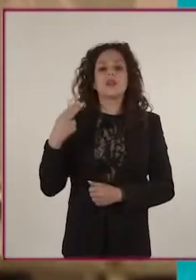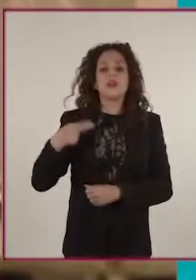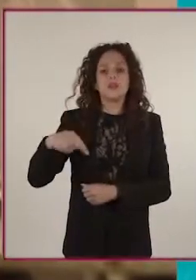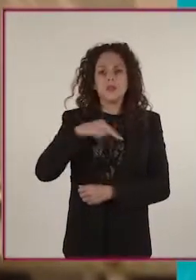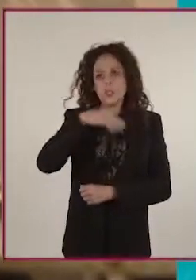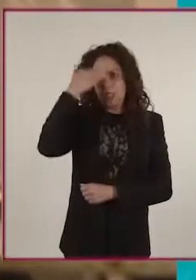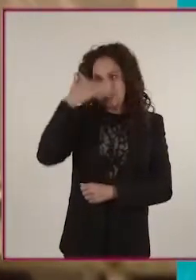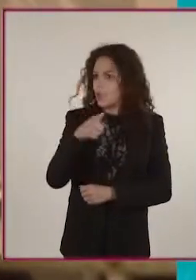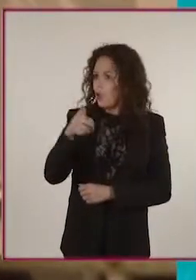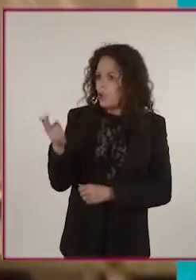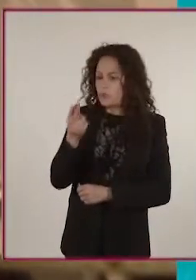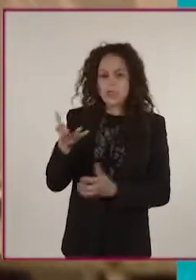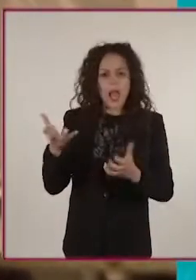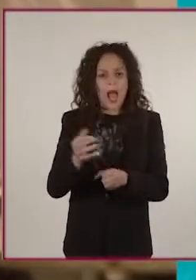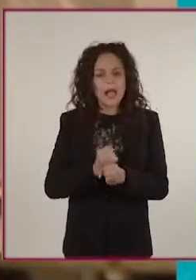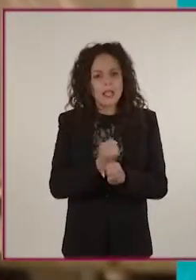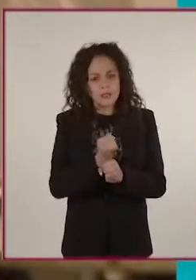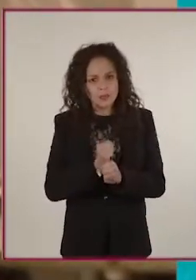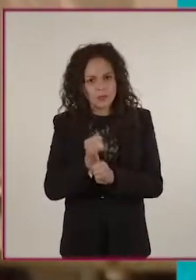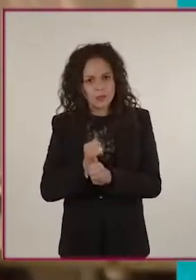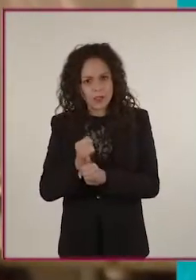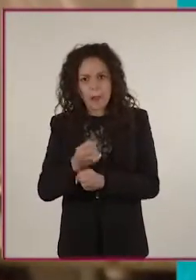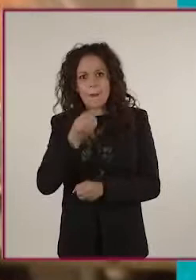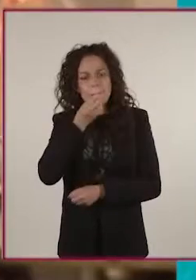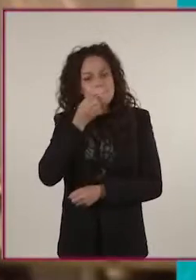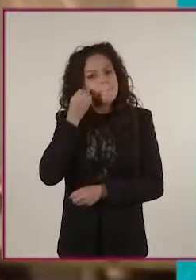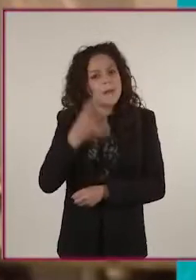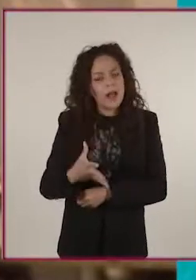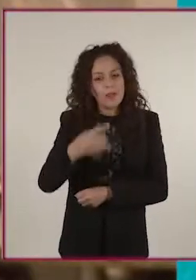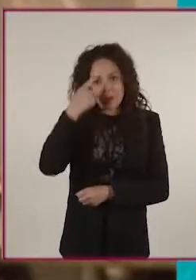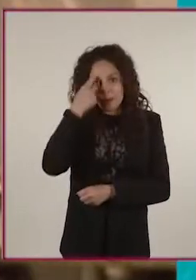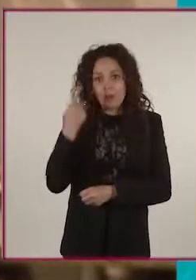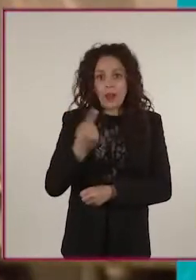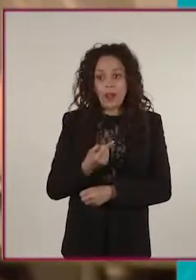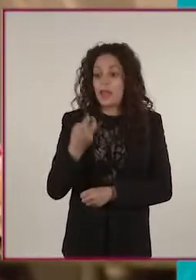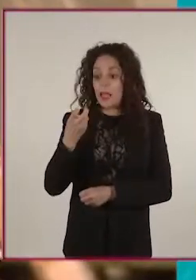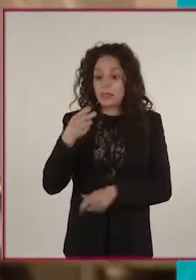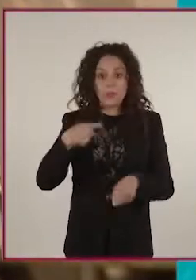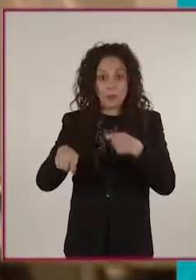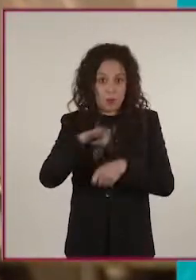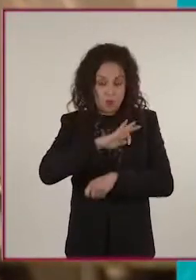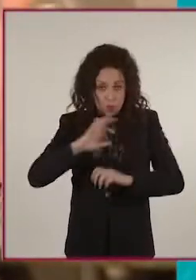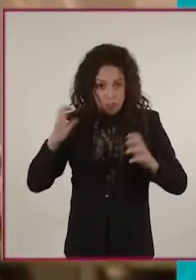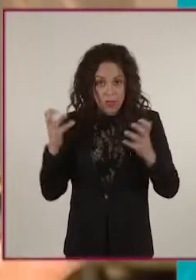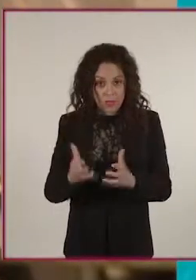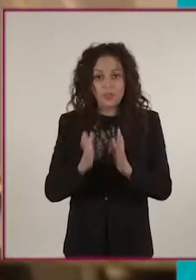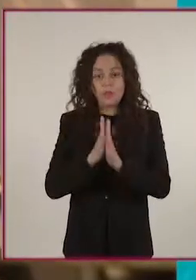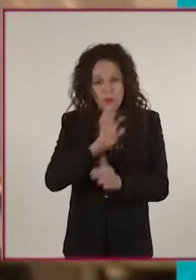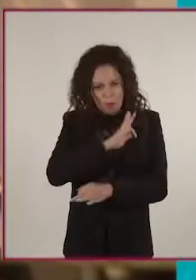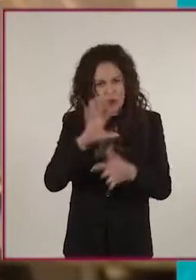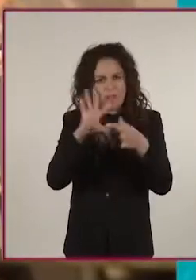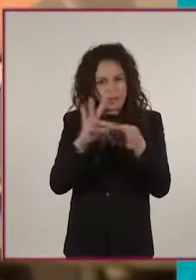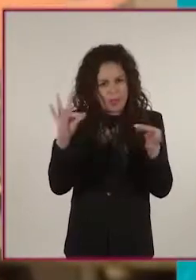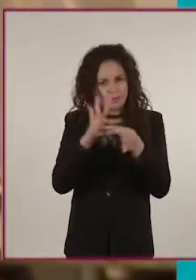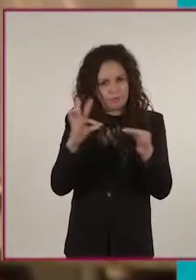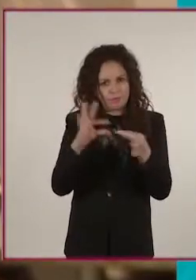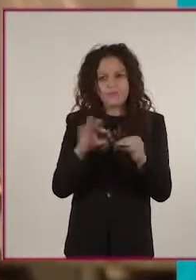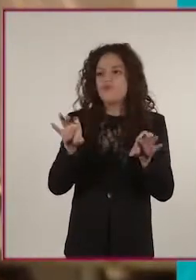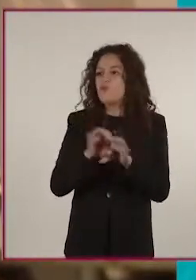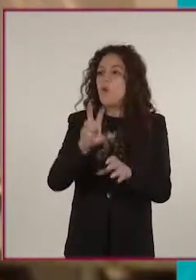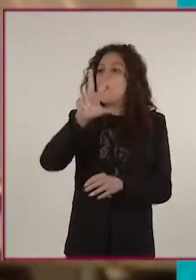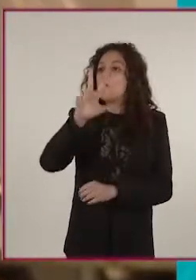cabo una investigación muy padre para poder crear estos plásticos. A ver, cuéntanos de esta investigación, cómo va, en qué etapa